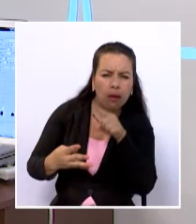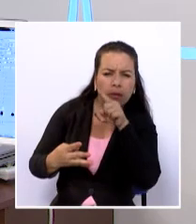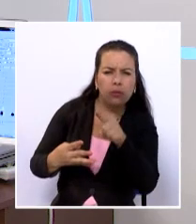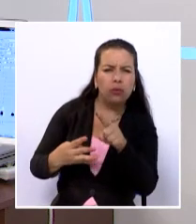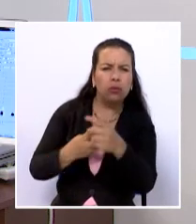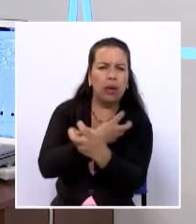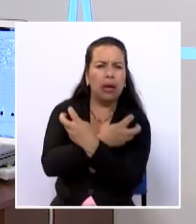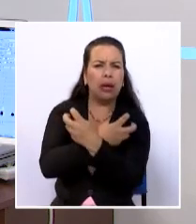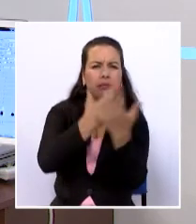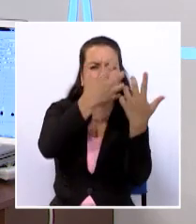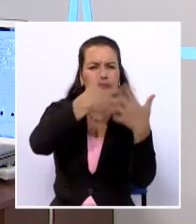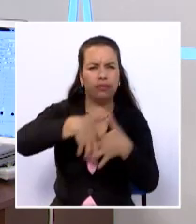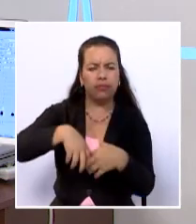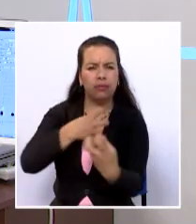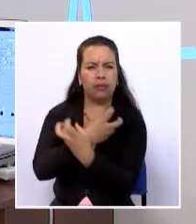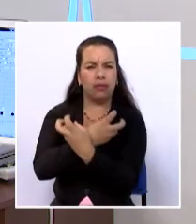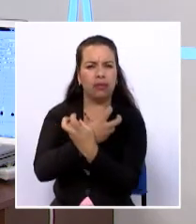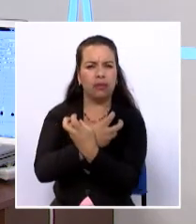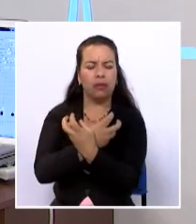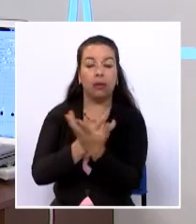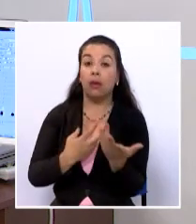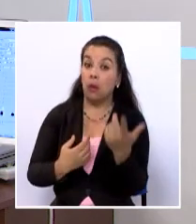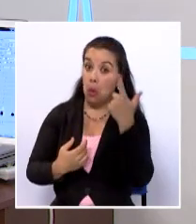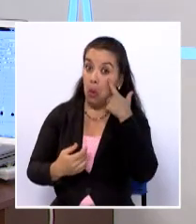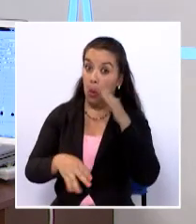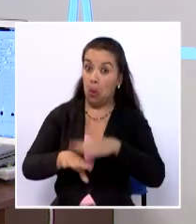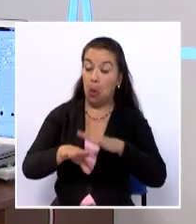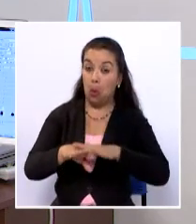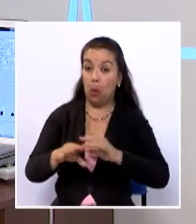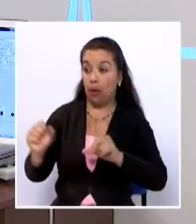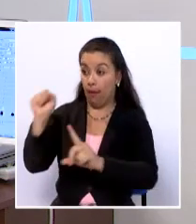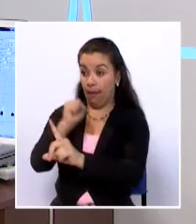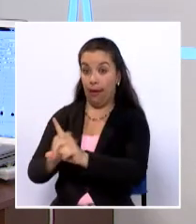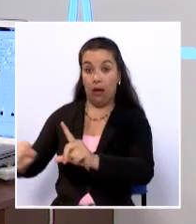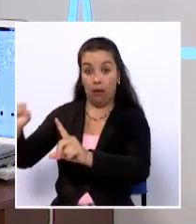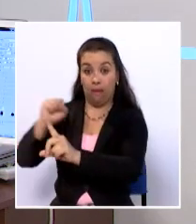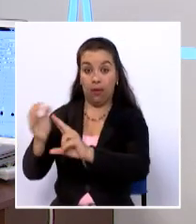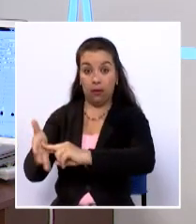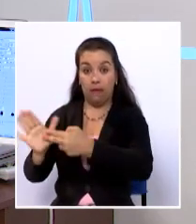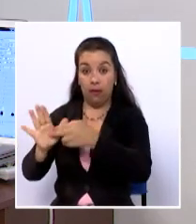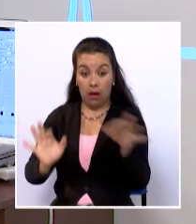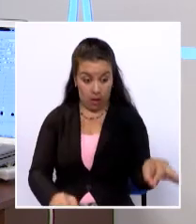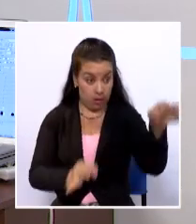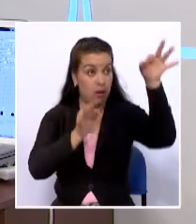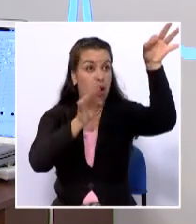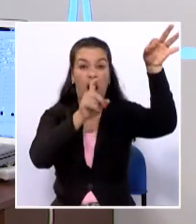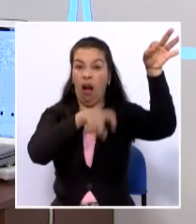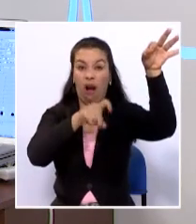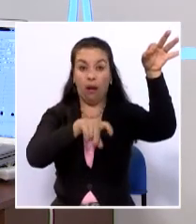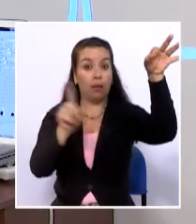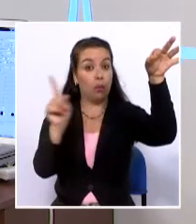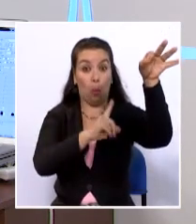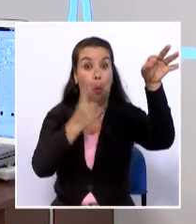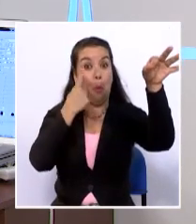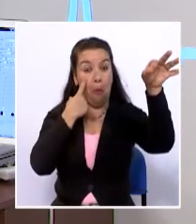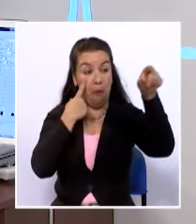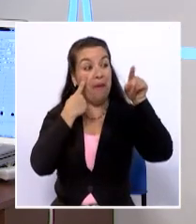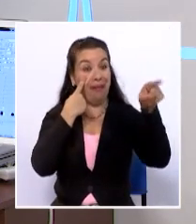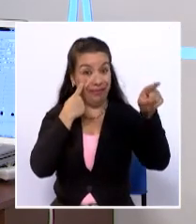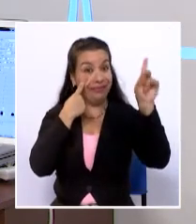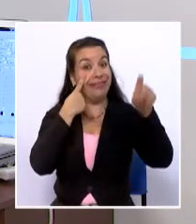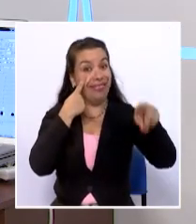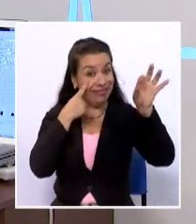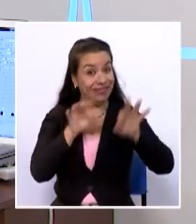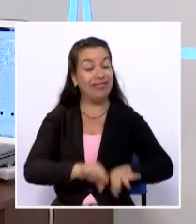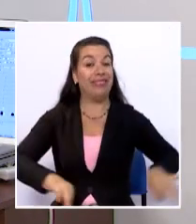óseas pero recuerden la ecografía no reemplaza a los rayos x o de los rayos x tienen tienen unas